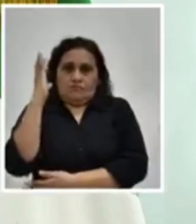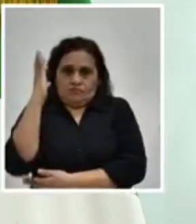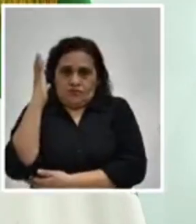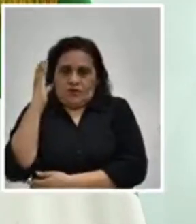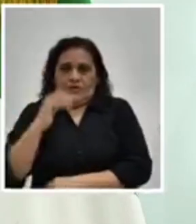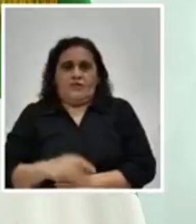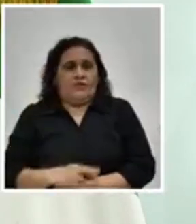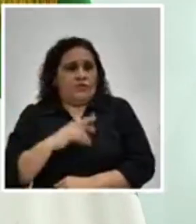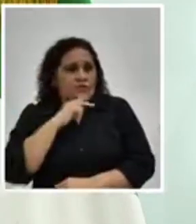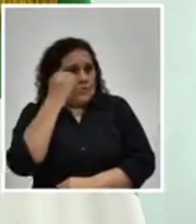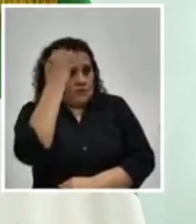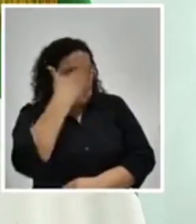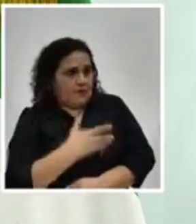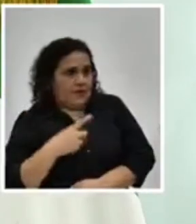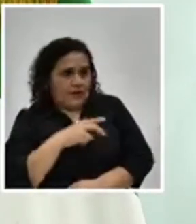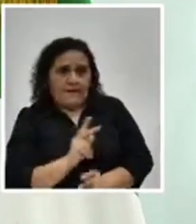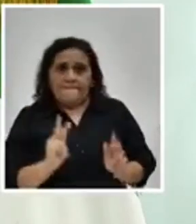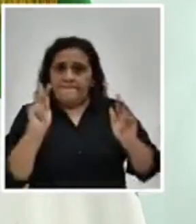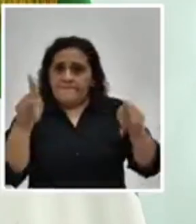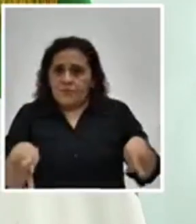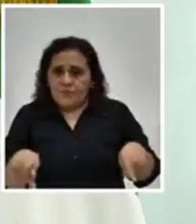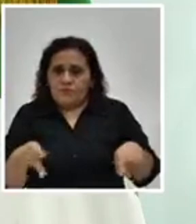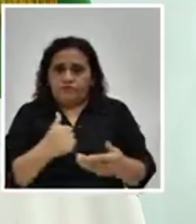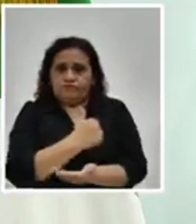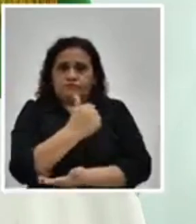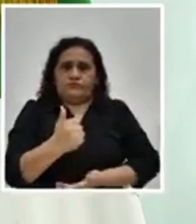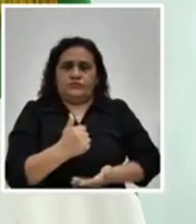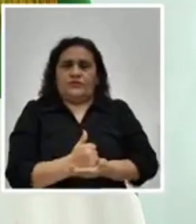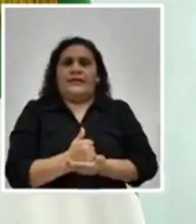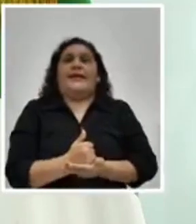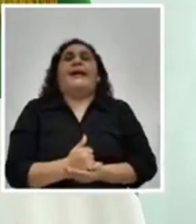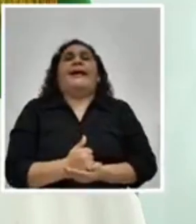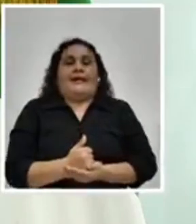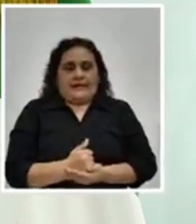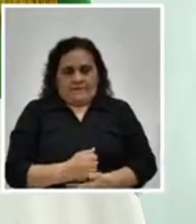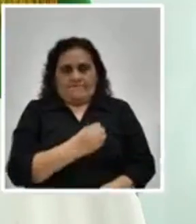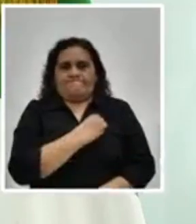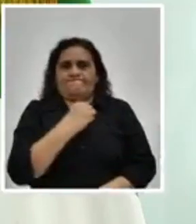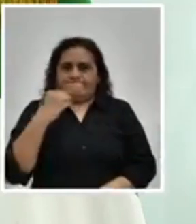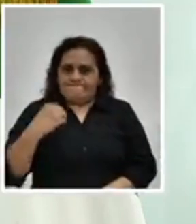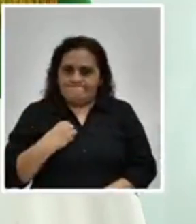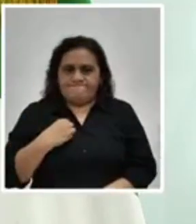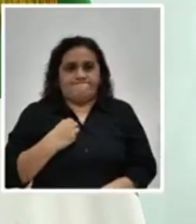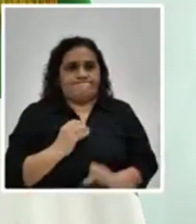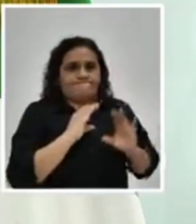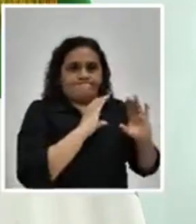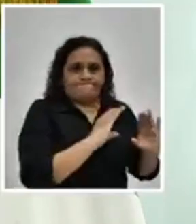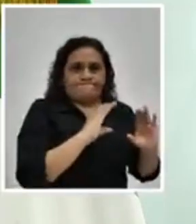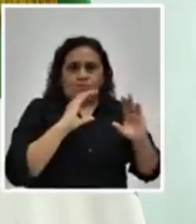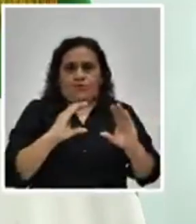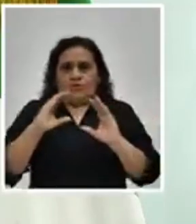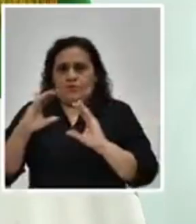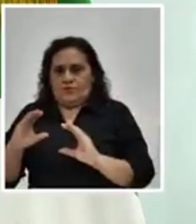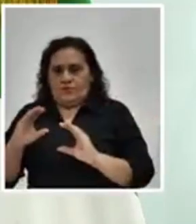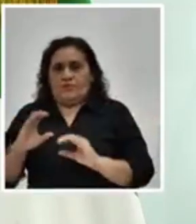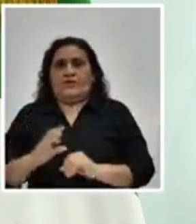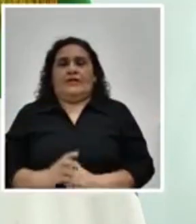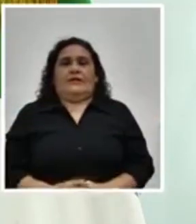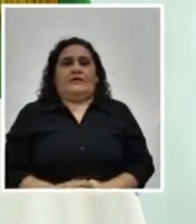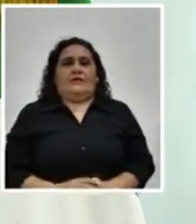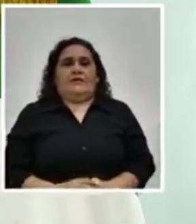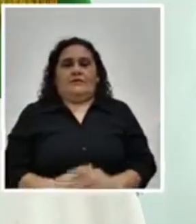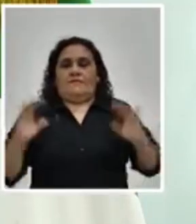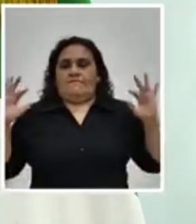mejor imagen de la ciudad y refrendando nuestro compromiso con el cuidado y la preservación del